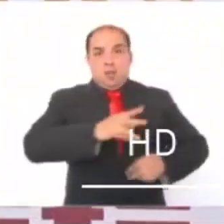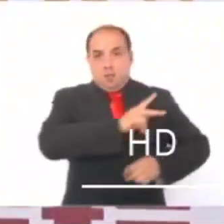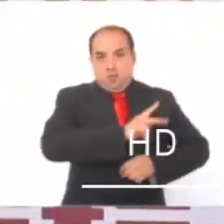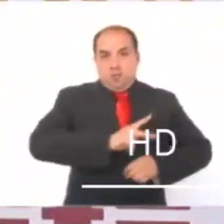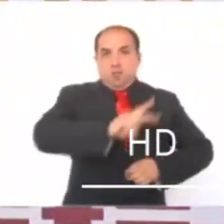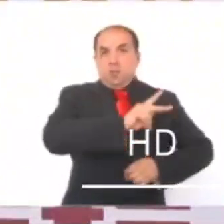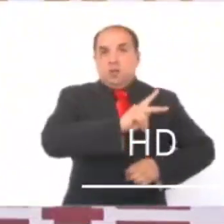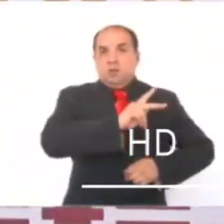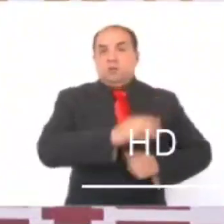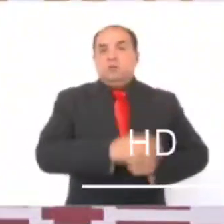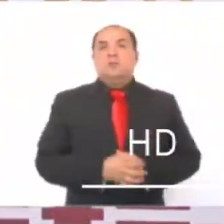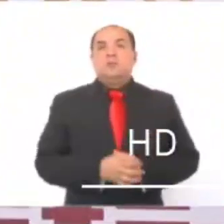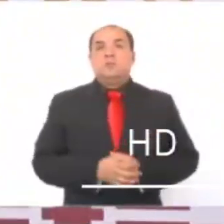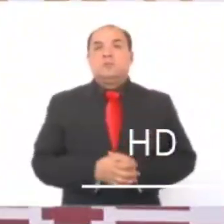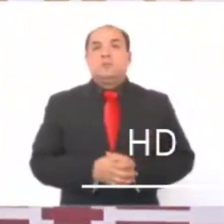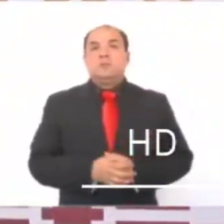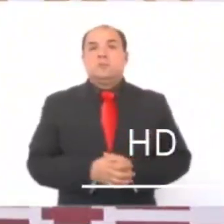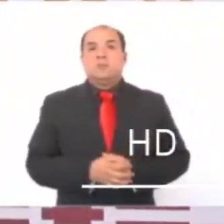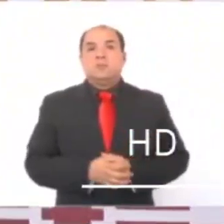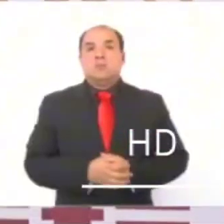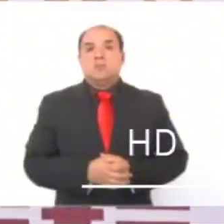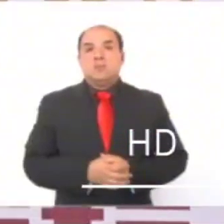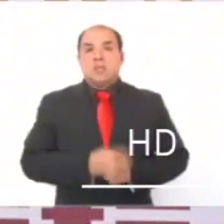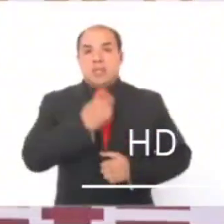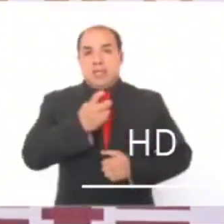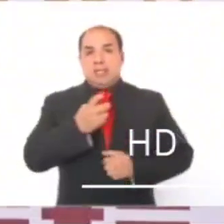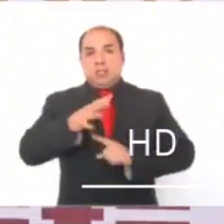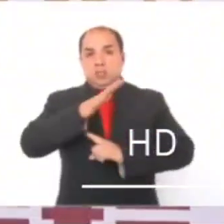esta situación no puede seguir siendo un